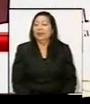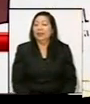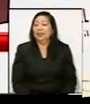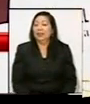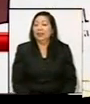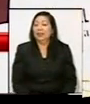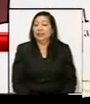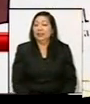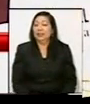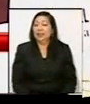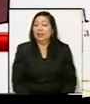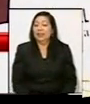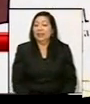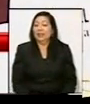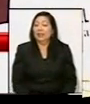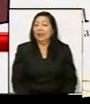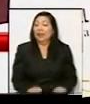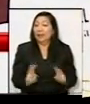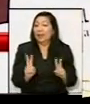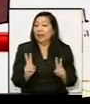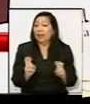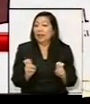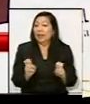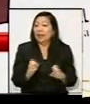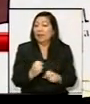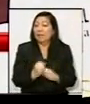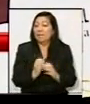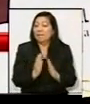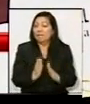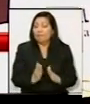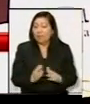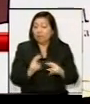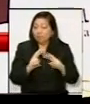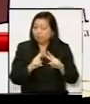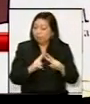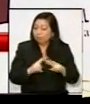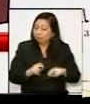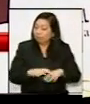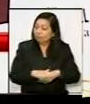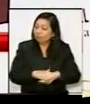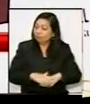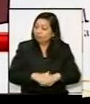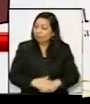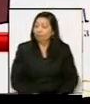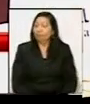que dice dicen los términos de la formalización de la investigación preparatoria